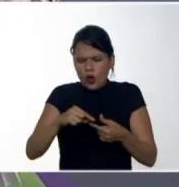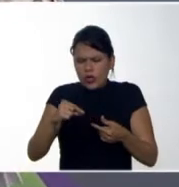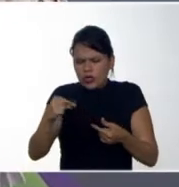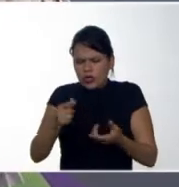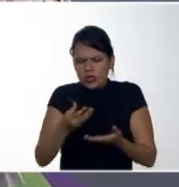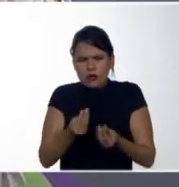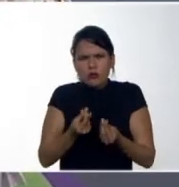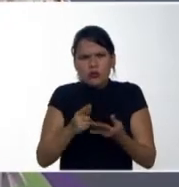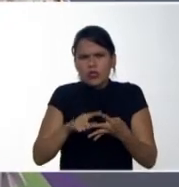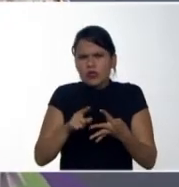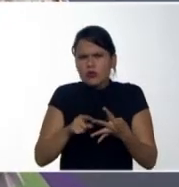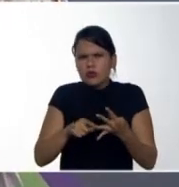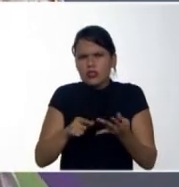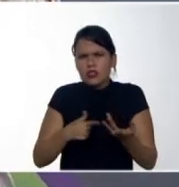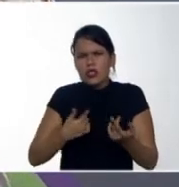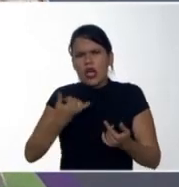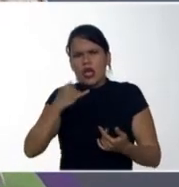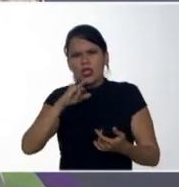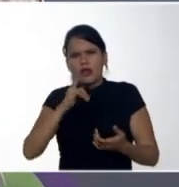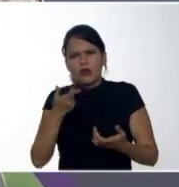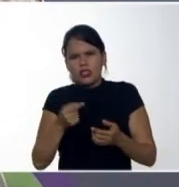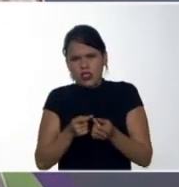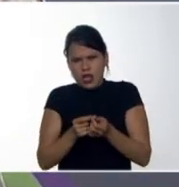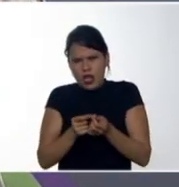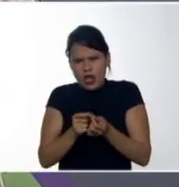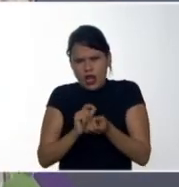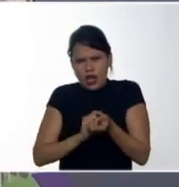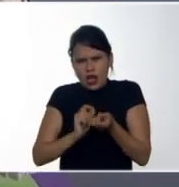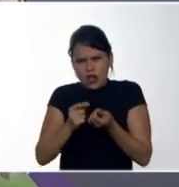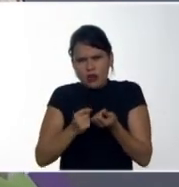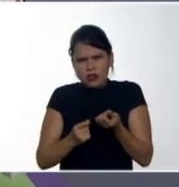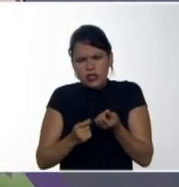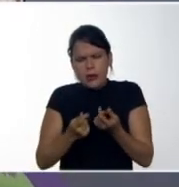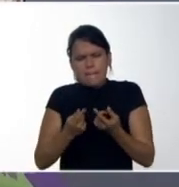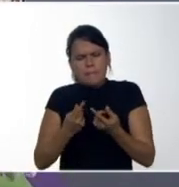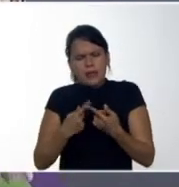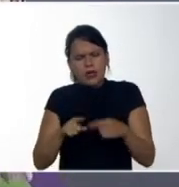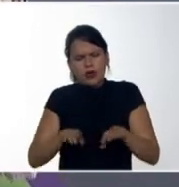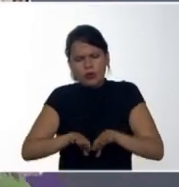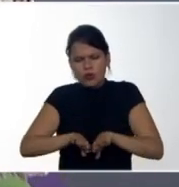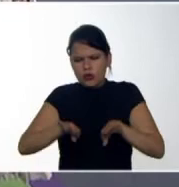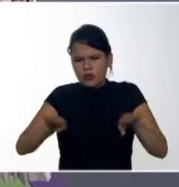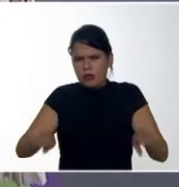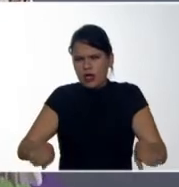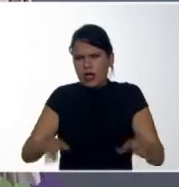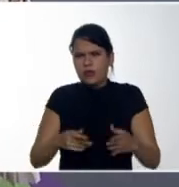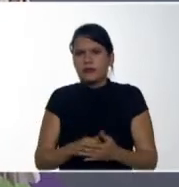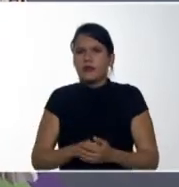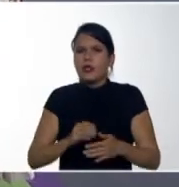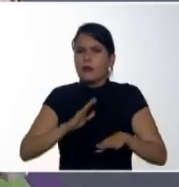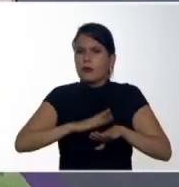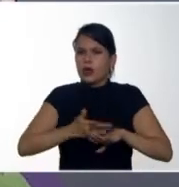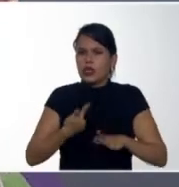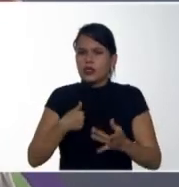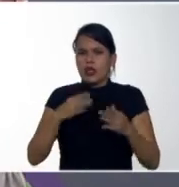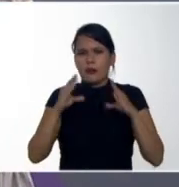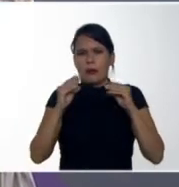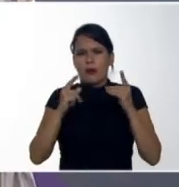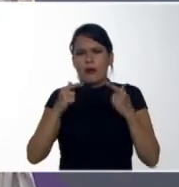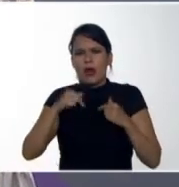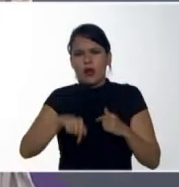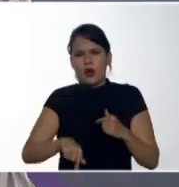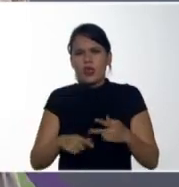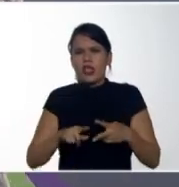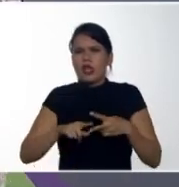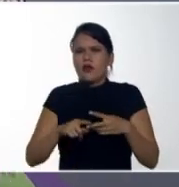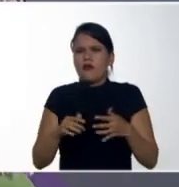cositas, incluso acá hay una que tiene las conchitas, pero ¿cómo separar uno de otro? Y es por eso que vamos a hablar hoy de